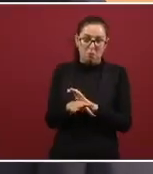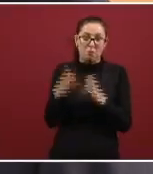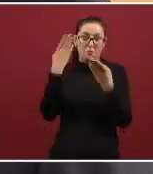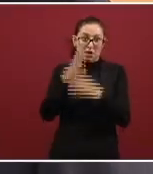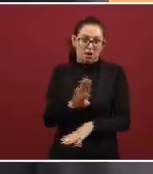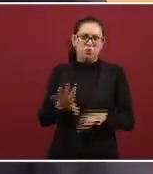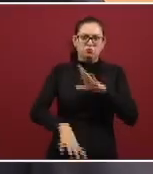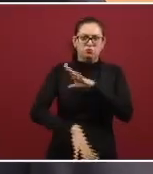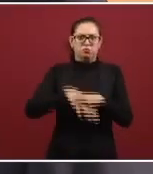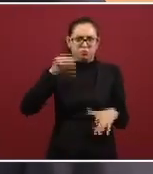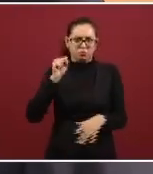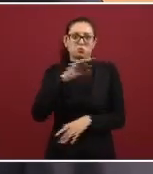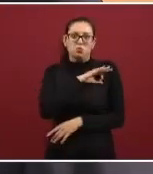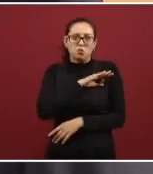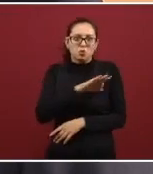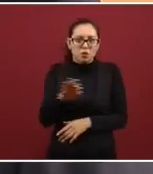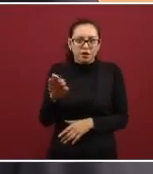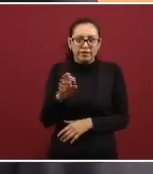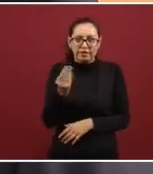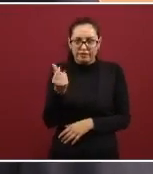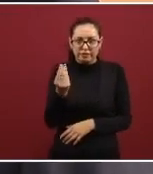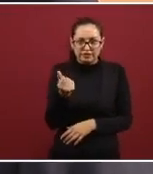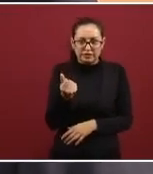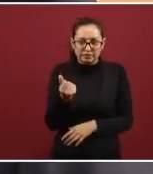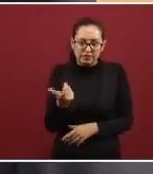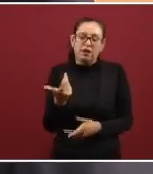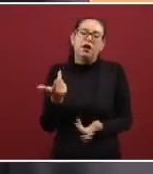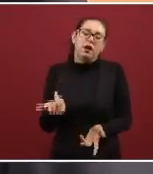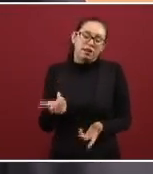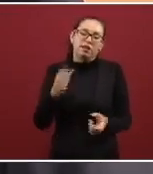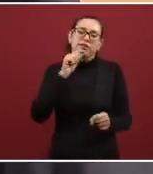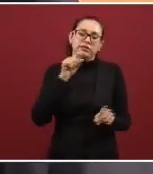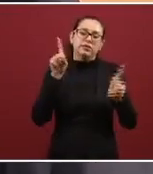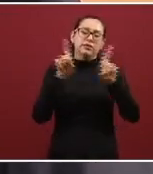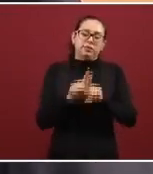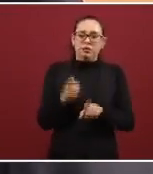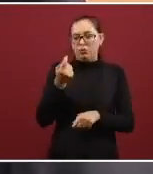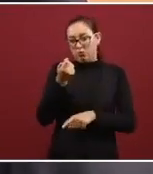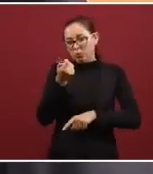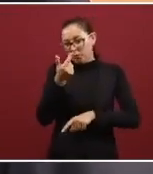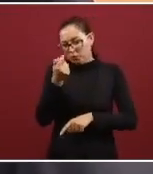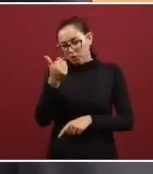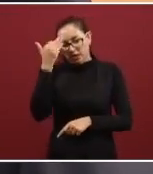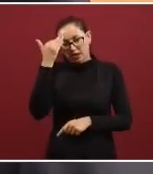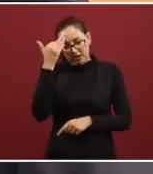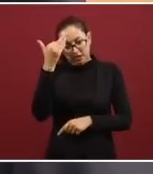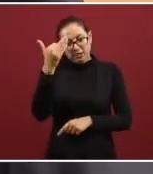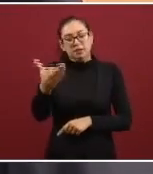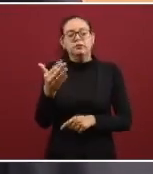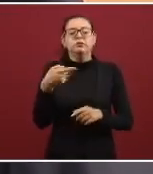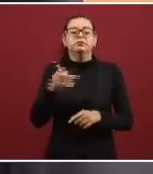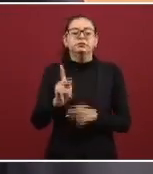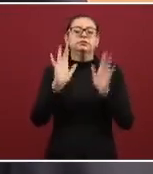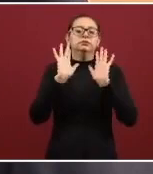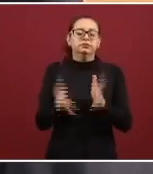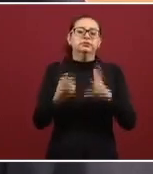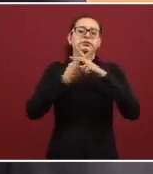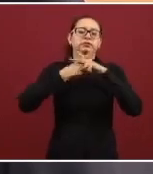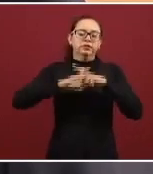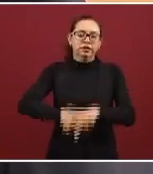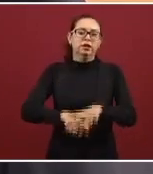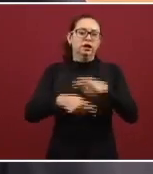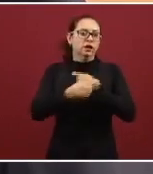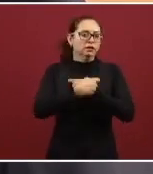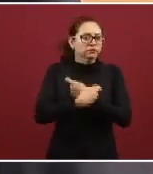cambio, también está demorándose, pero ya se están entregando las tarjetas y yo